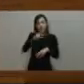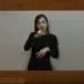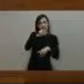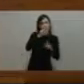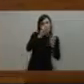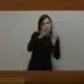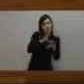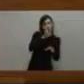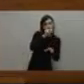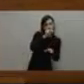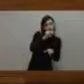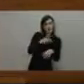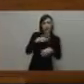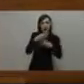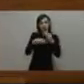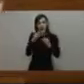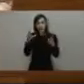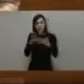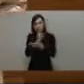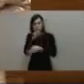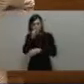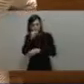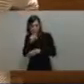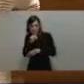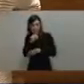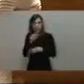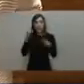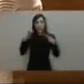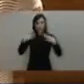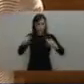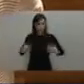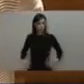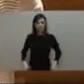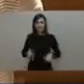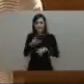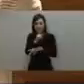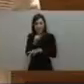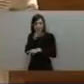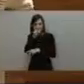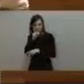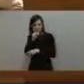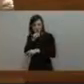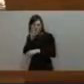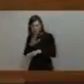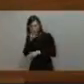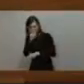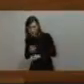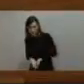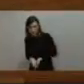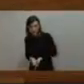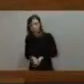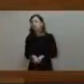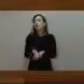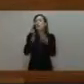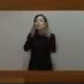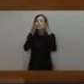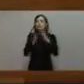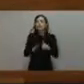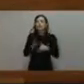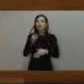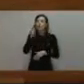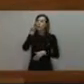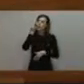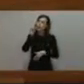como un pato, tiene plumas como un pato, debe ser un pato. Usted hoy ha tenido